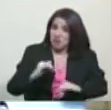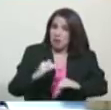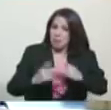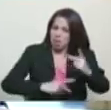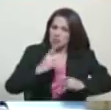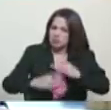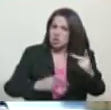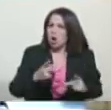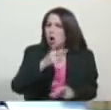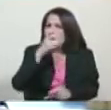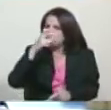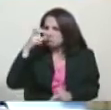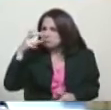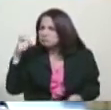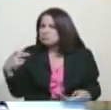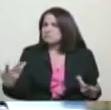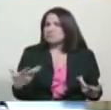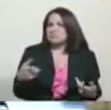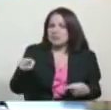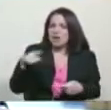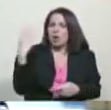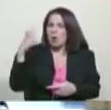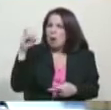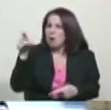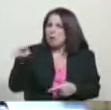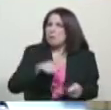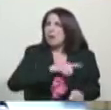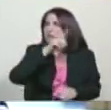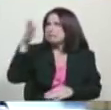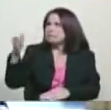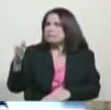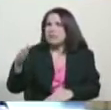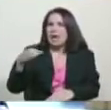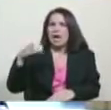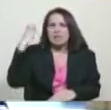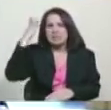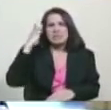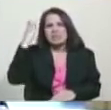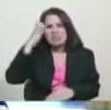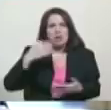tráfico de drogas, señor Iván Duque, desde Colombia a Estados Unidos y Europa? ¿Cuándo?